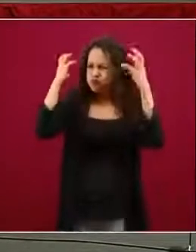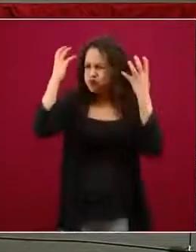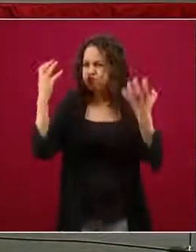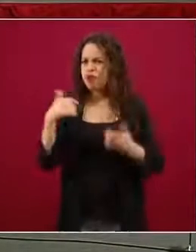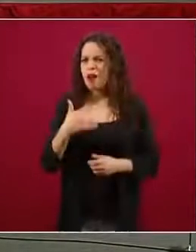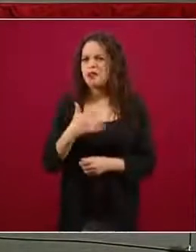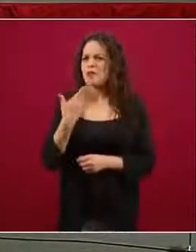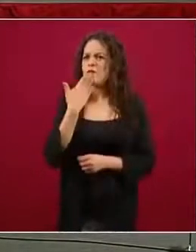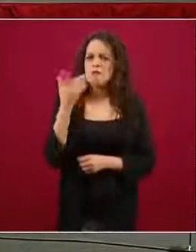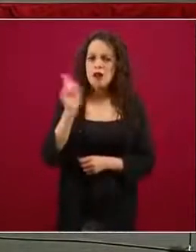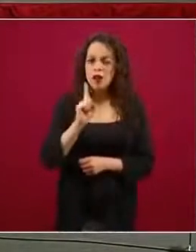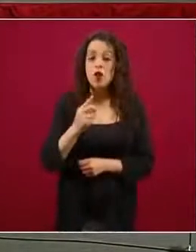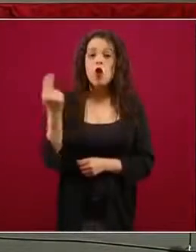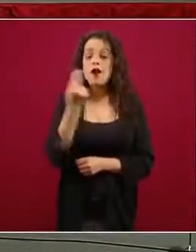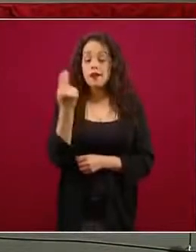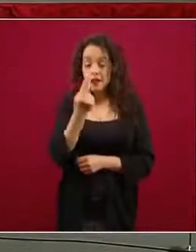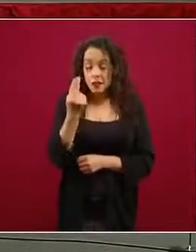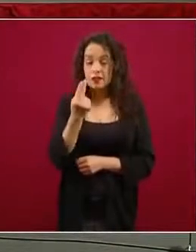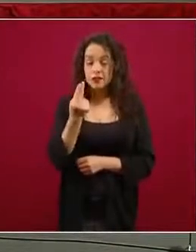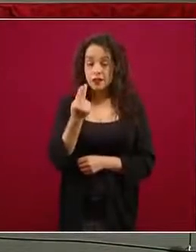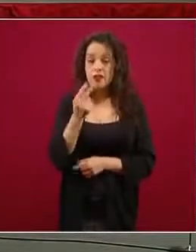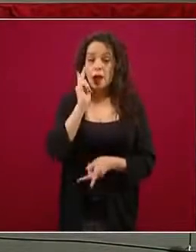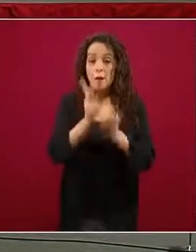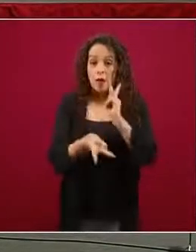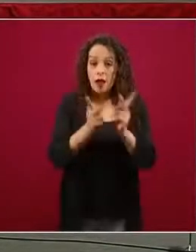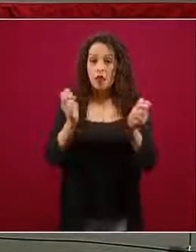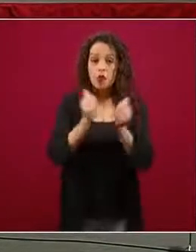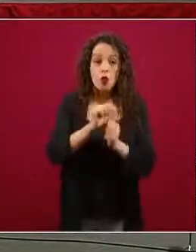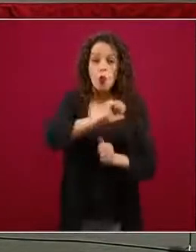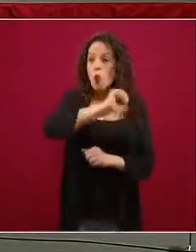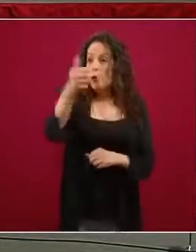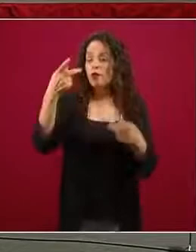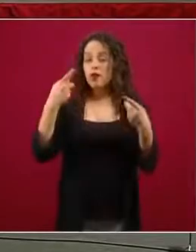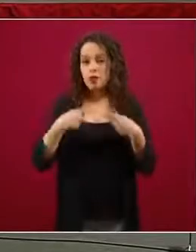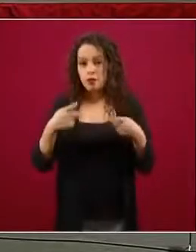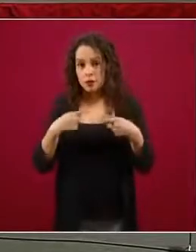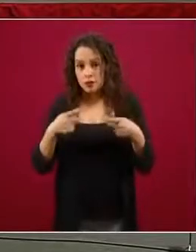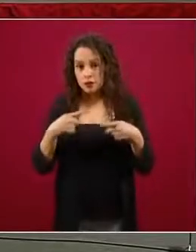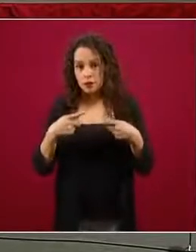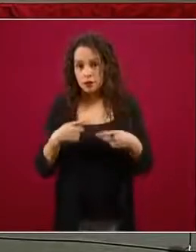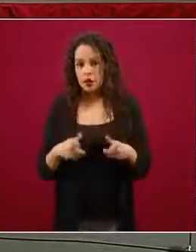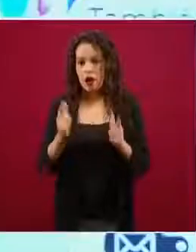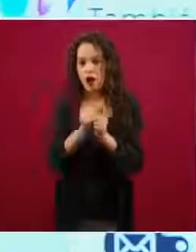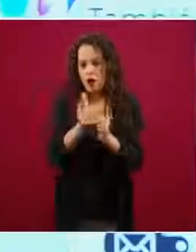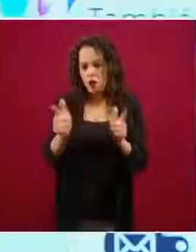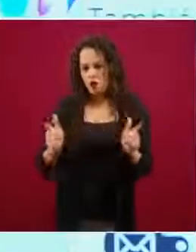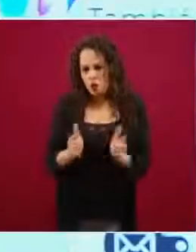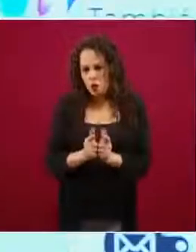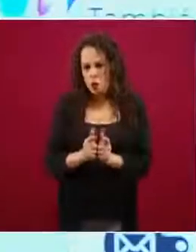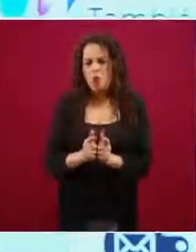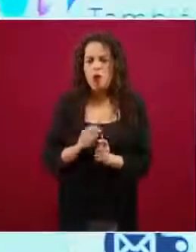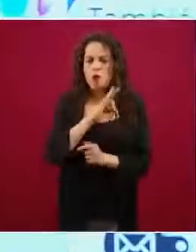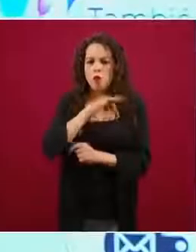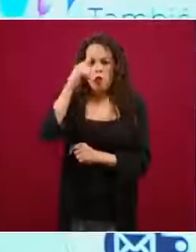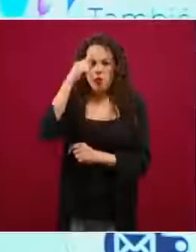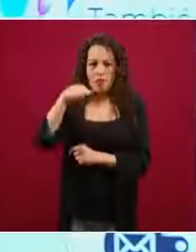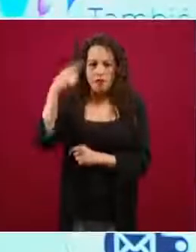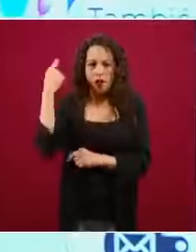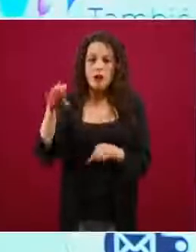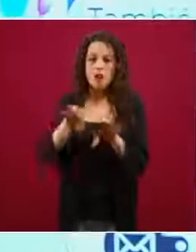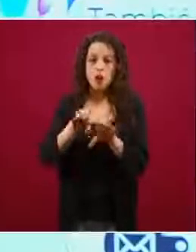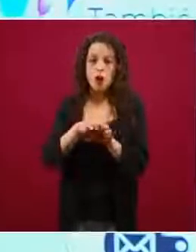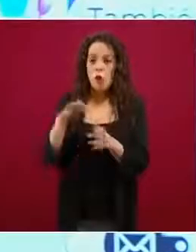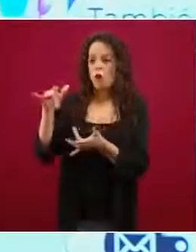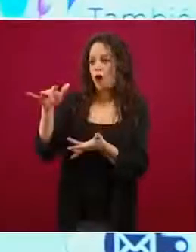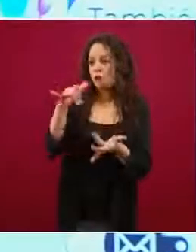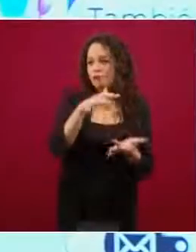es importante acercarnos a otros grupos, ahorita si se puede en redes sociales o a distancia, que estén pasando por la